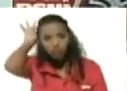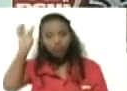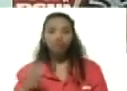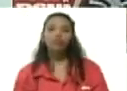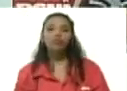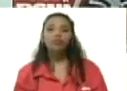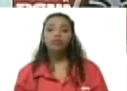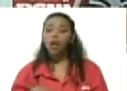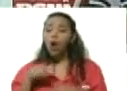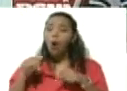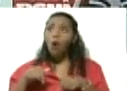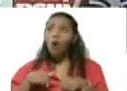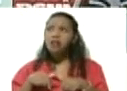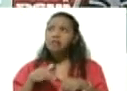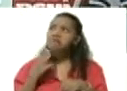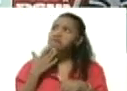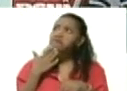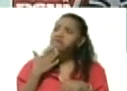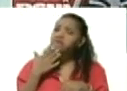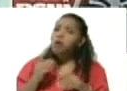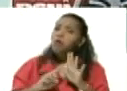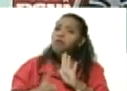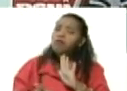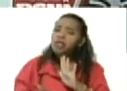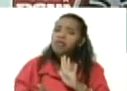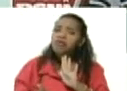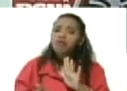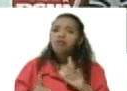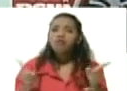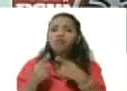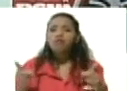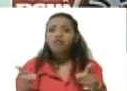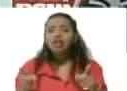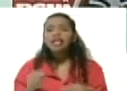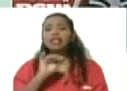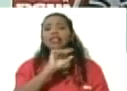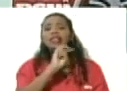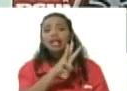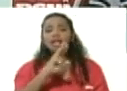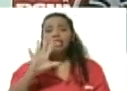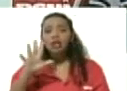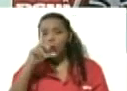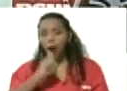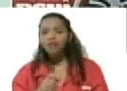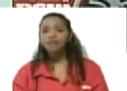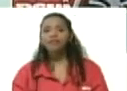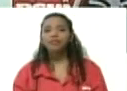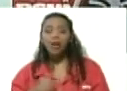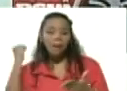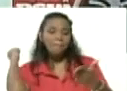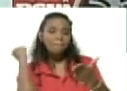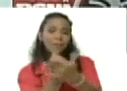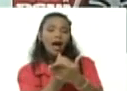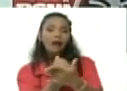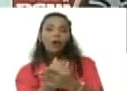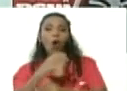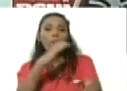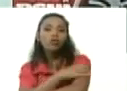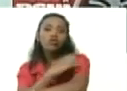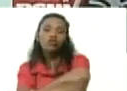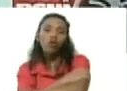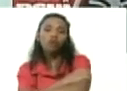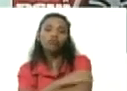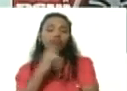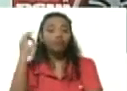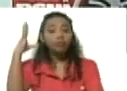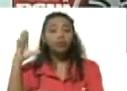¿Estaría cumpliendo, Robert? 35 años. Asesinado por la derecha, enviadas